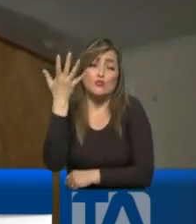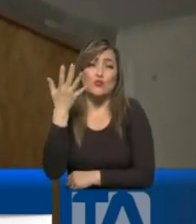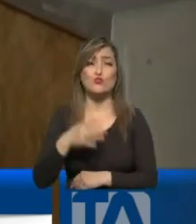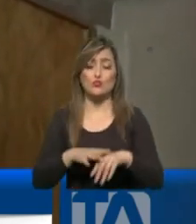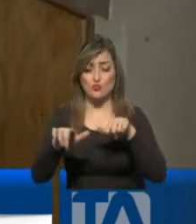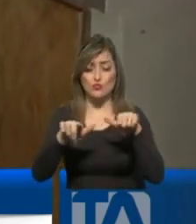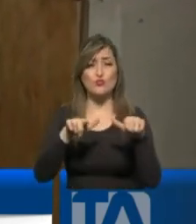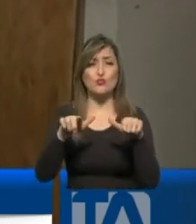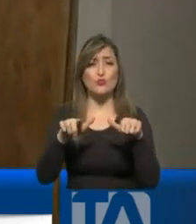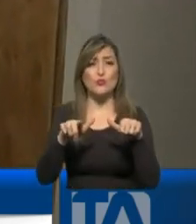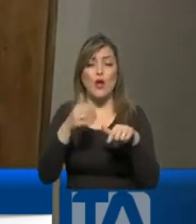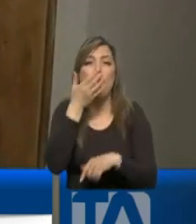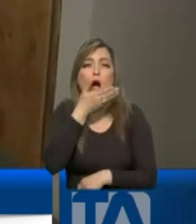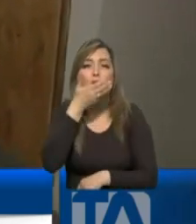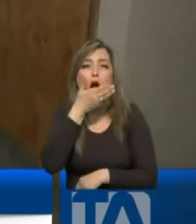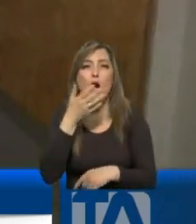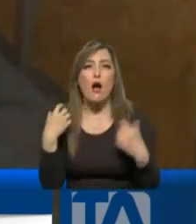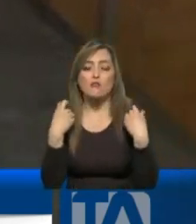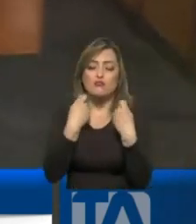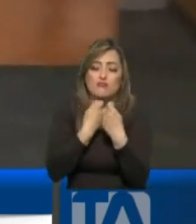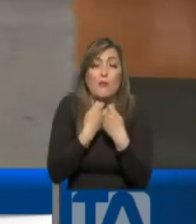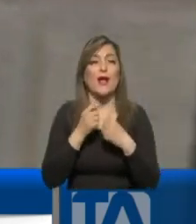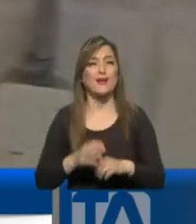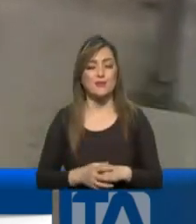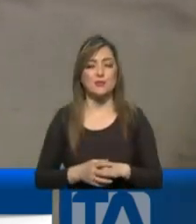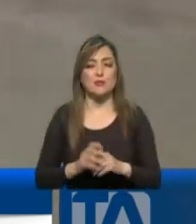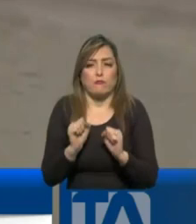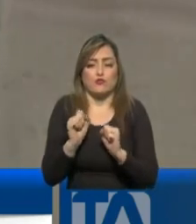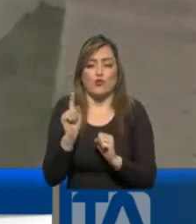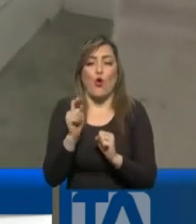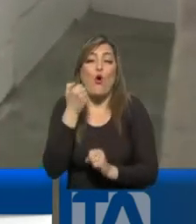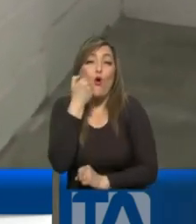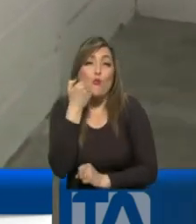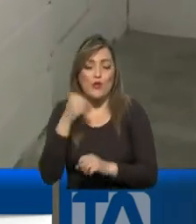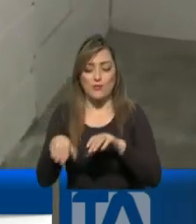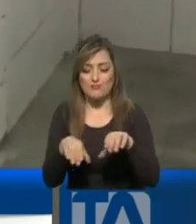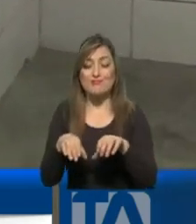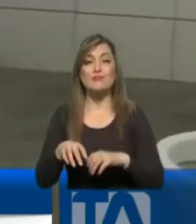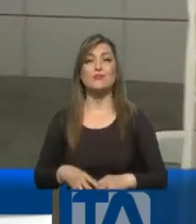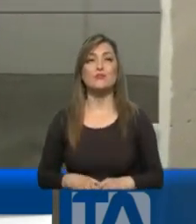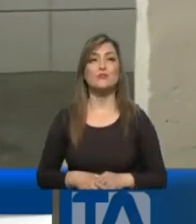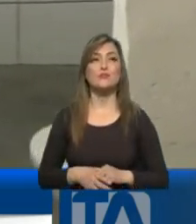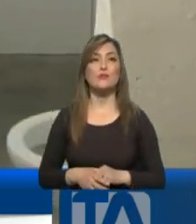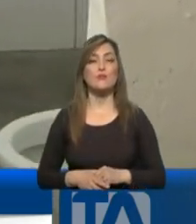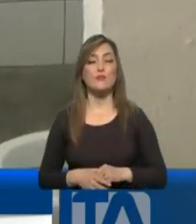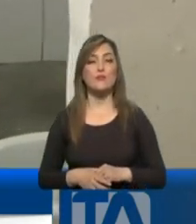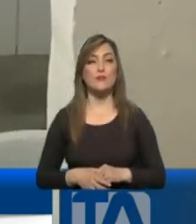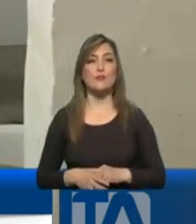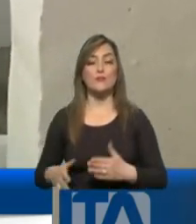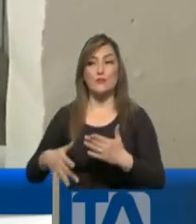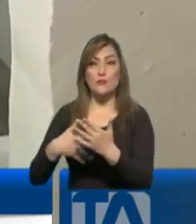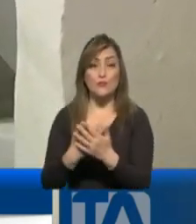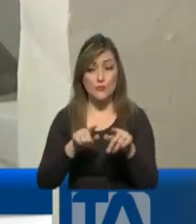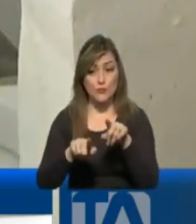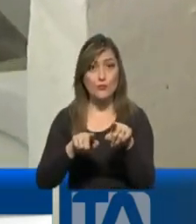el espacio sea abrigado para ella y que esté cómoda en todas las actividades que realice. Entonces, claro, nosotros llegamos, ya habían